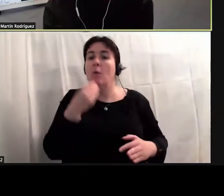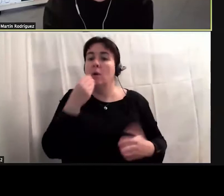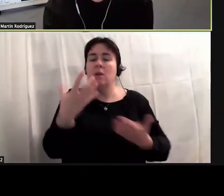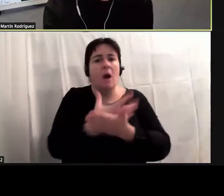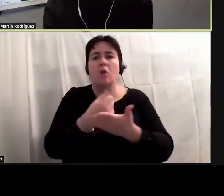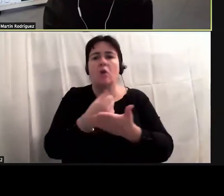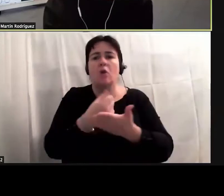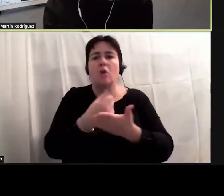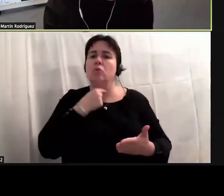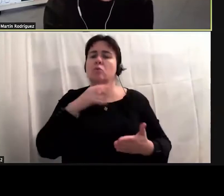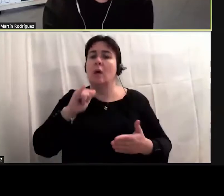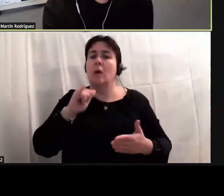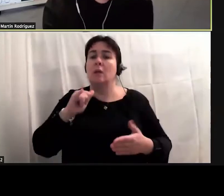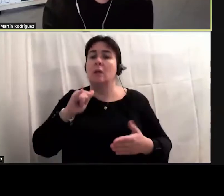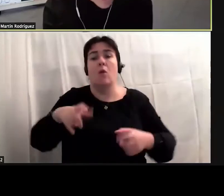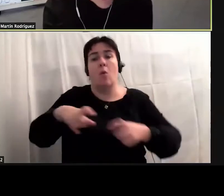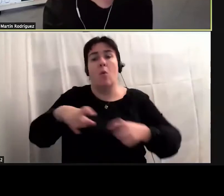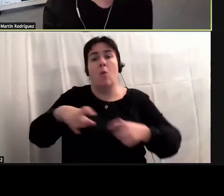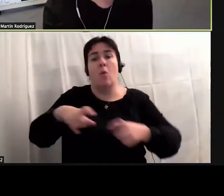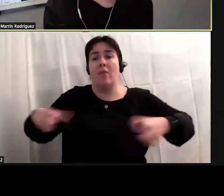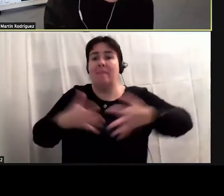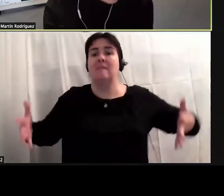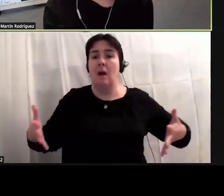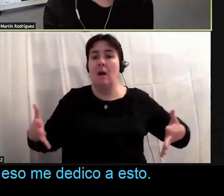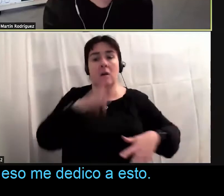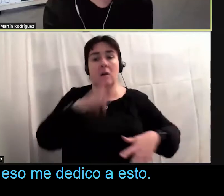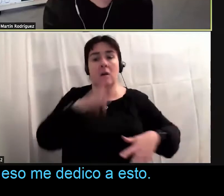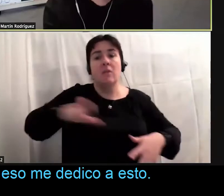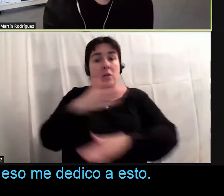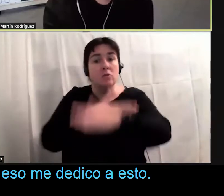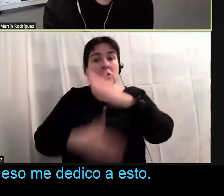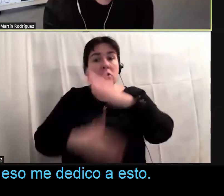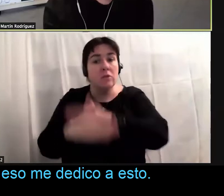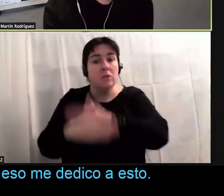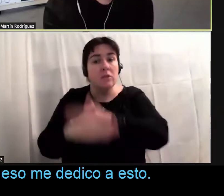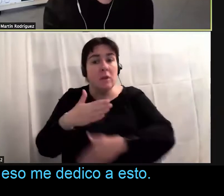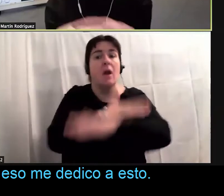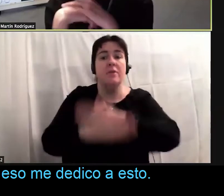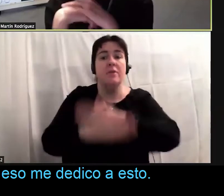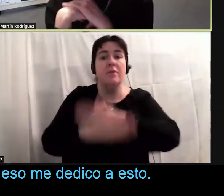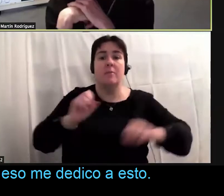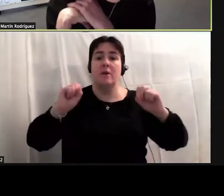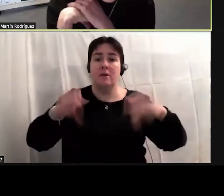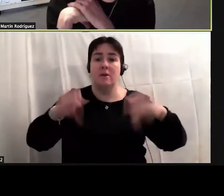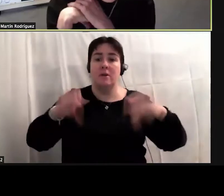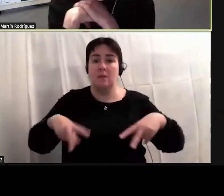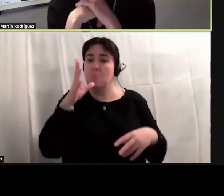grande. Y a las personas con discapacidad y sin discapacidad. Entonces, por eso estoy yo aquí, por eso me dedico a eso.